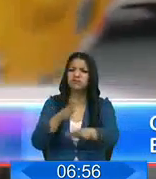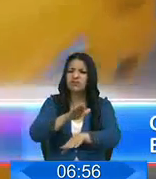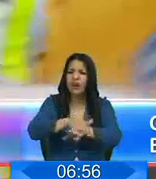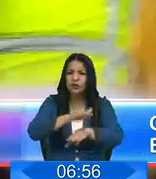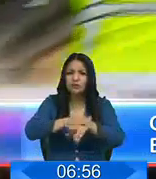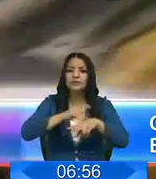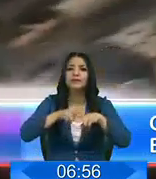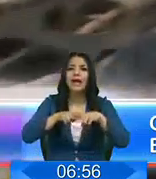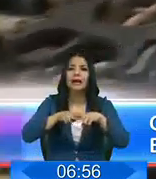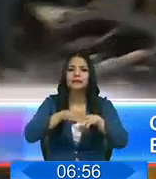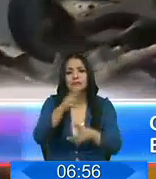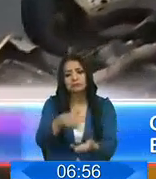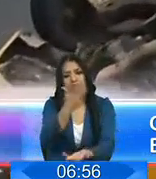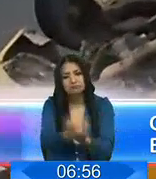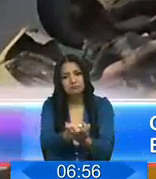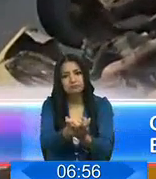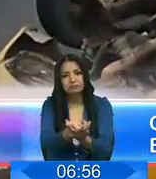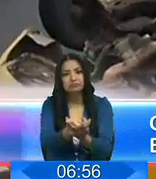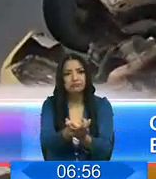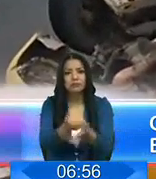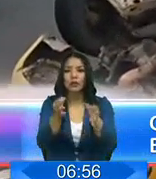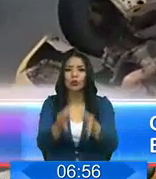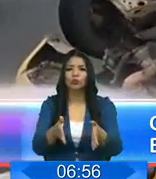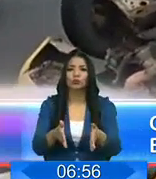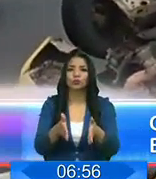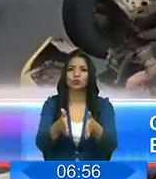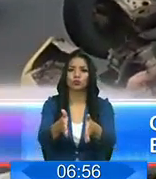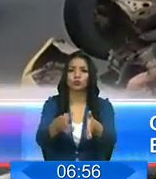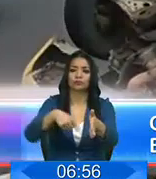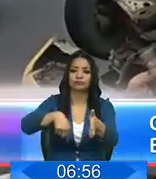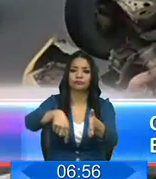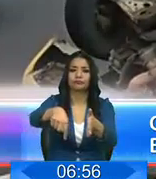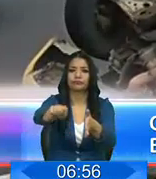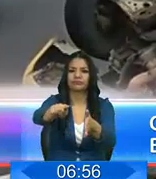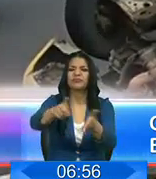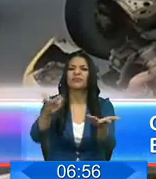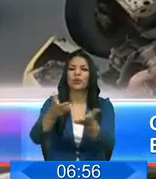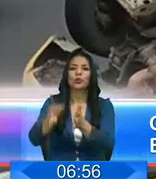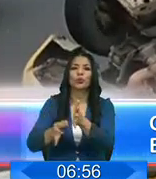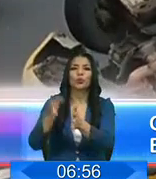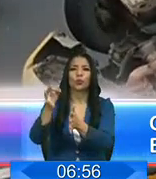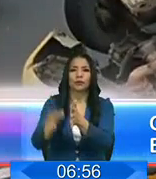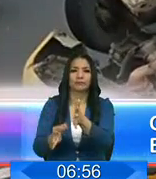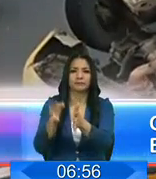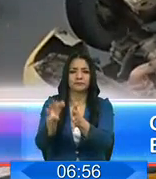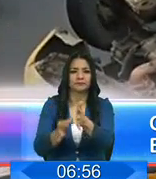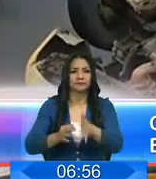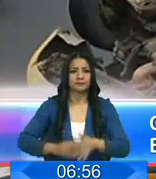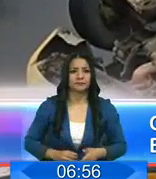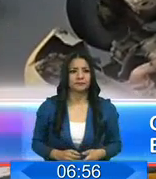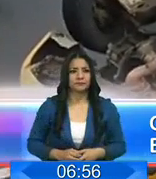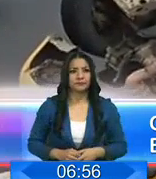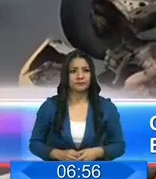que se había volcado en plena vía, justo con dirección La Puntilla Durán.